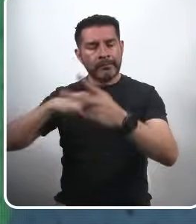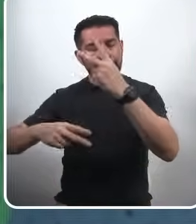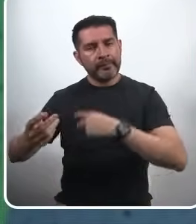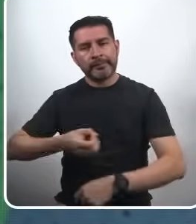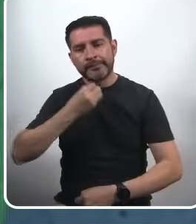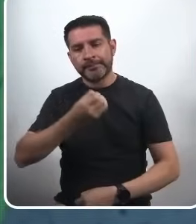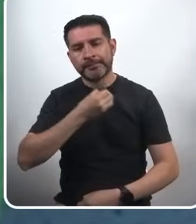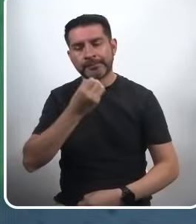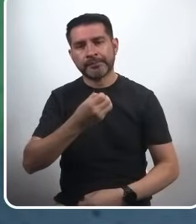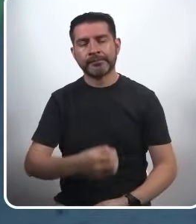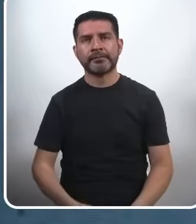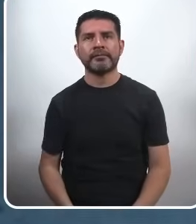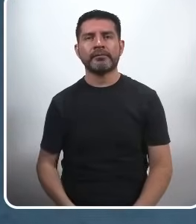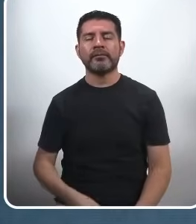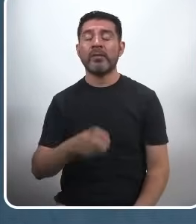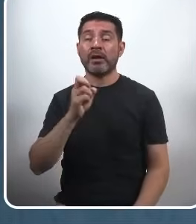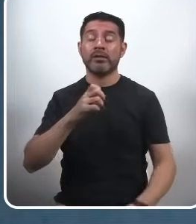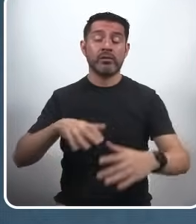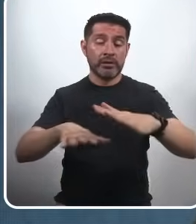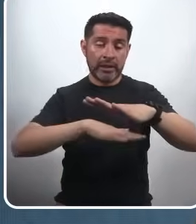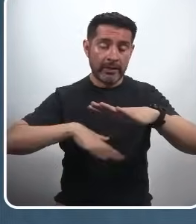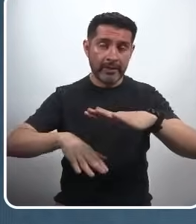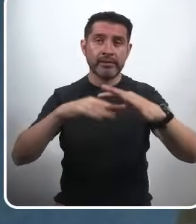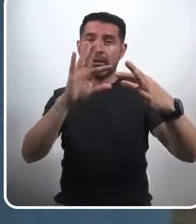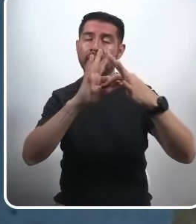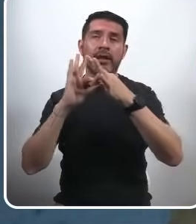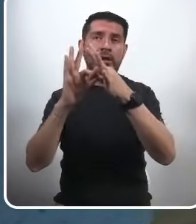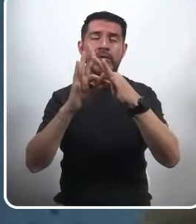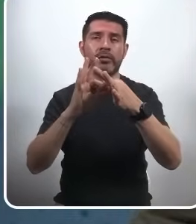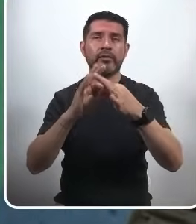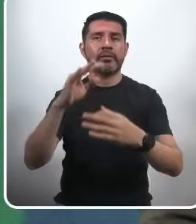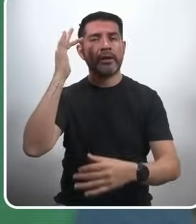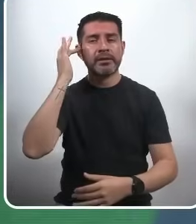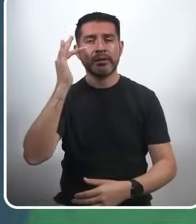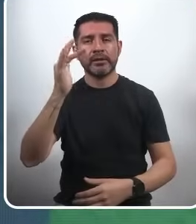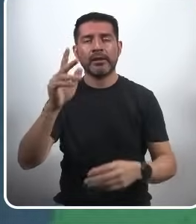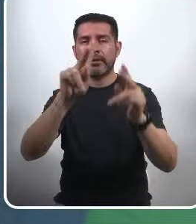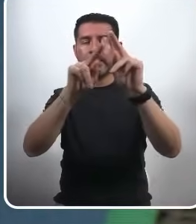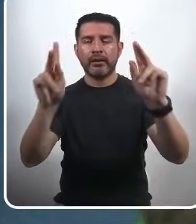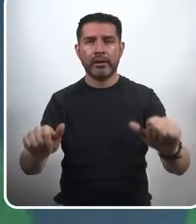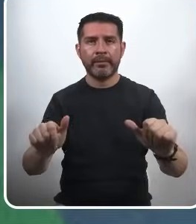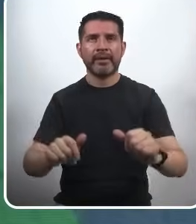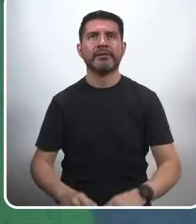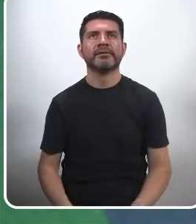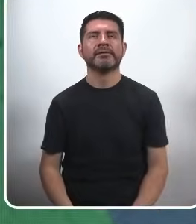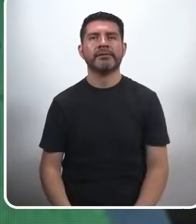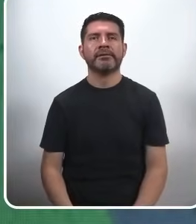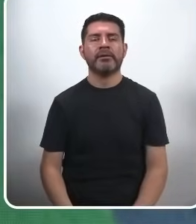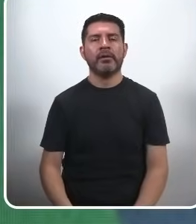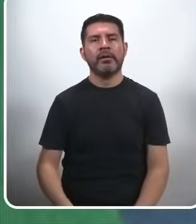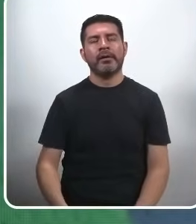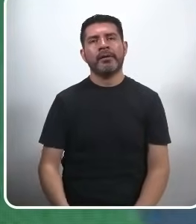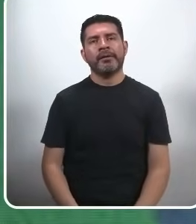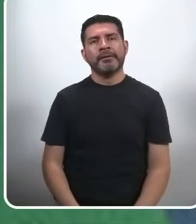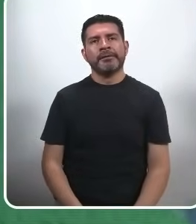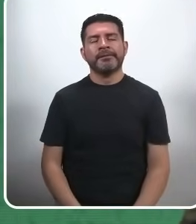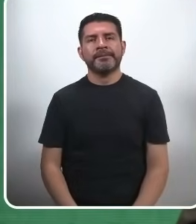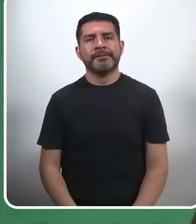Esto es la base de la armonía, la madurez, la santidad. Vamos a cerrar nuestros ojos, vamos a orar. Aquí y en todos los campos, cierra sus ojos,